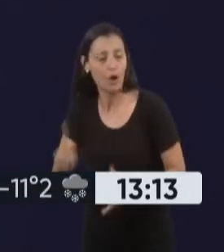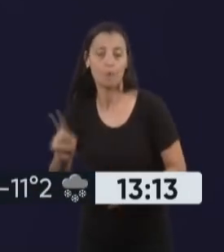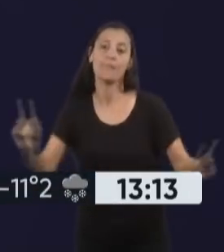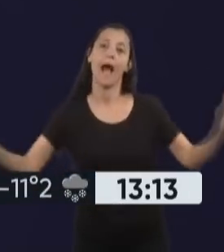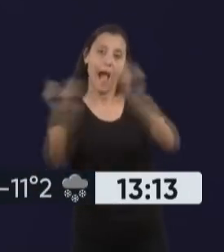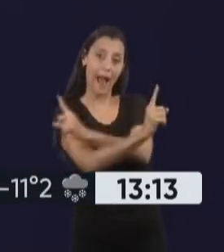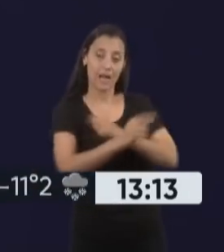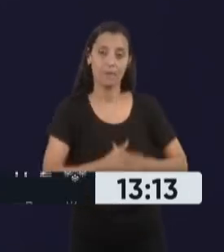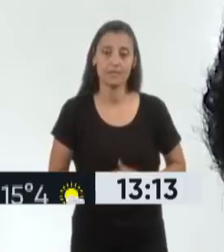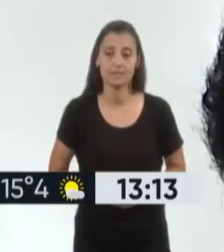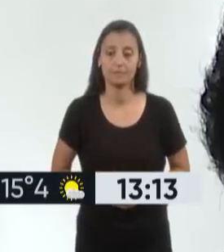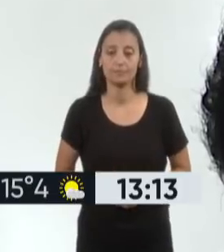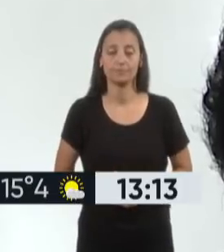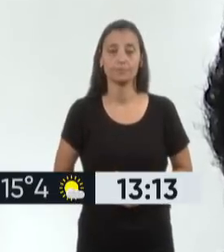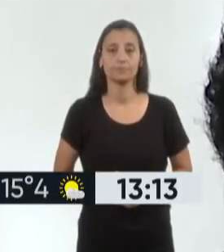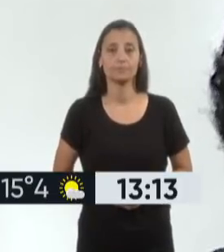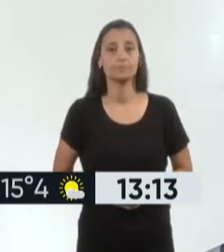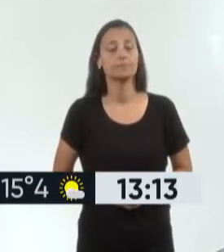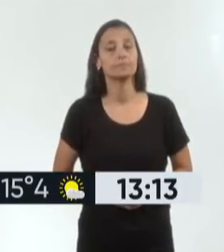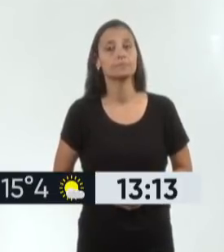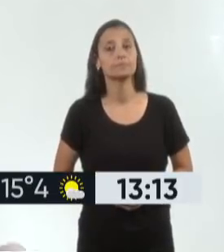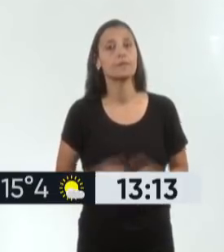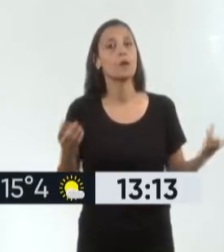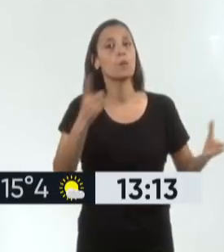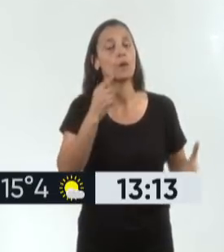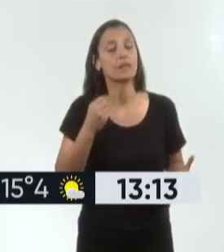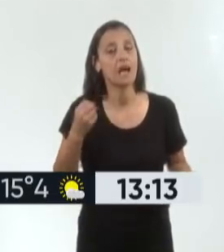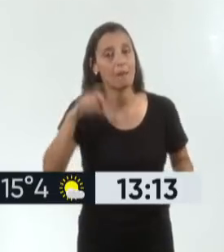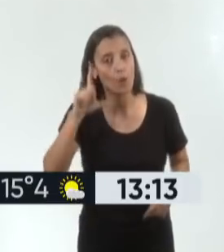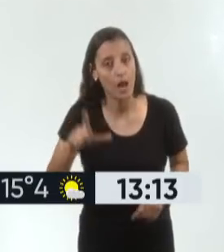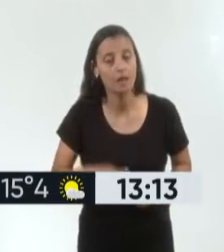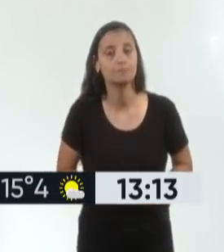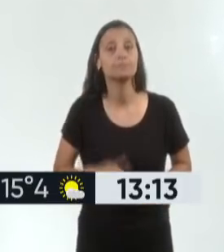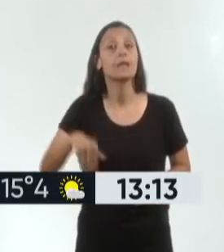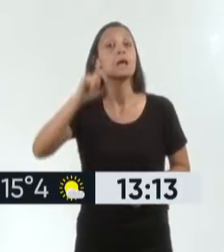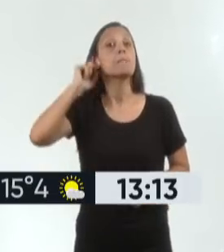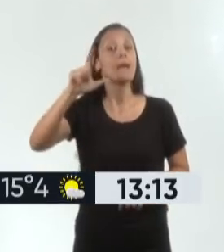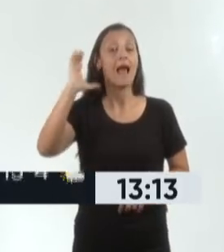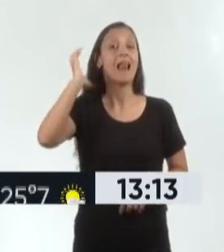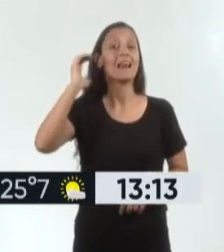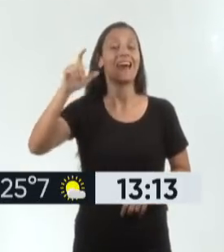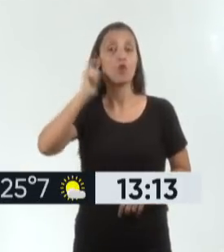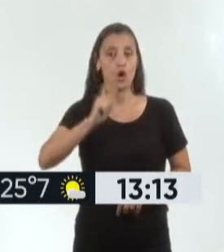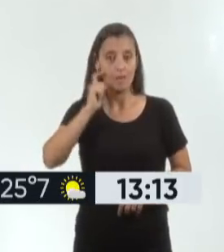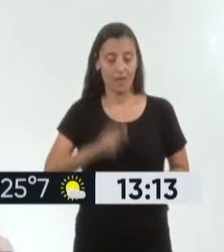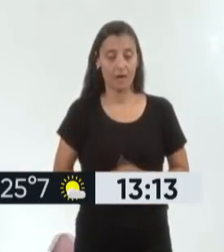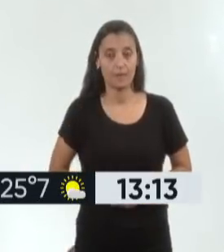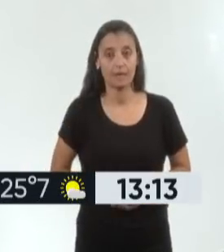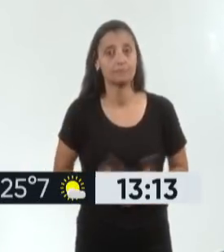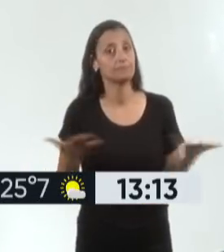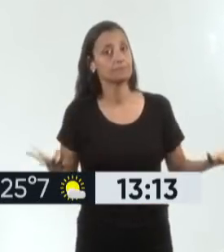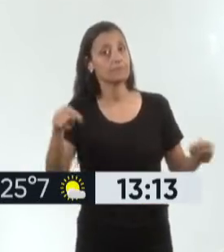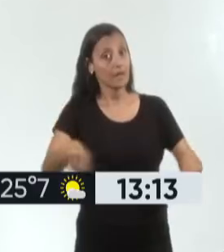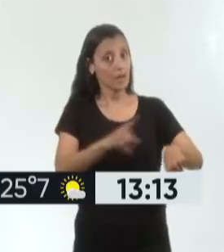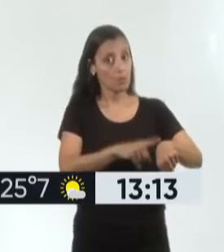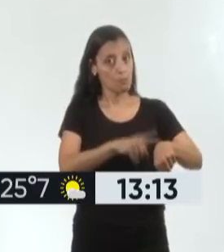esa correlación. ¿Qué tal, Manuel? Perdón. Muy buenos días, por favor. Miguel Nicolich, para Radio Rivadavia. A